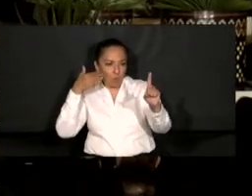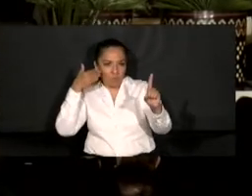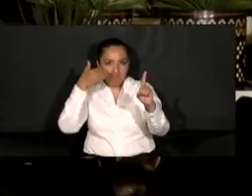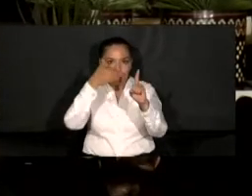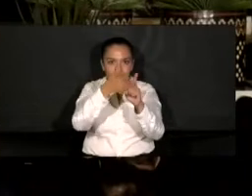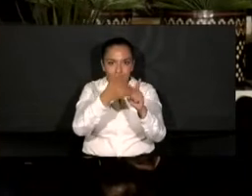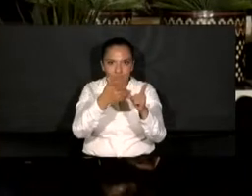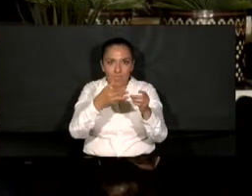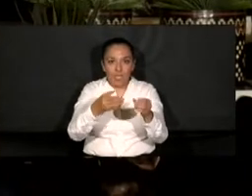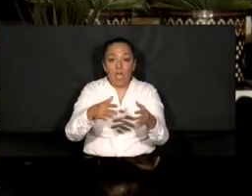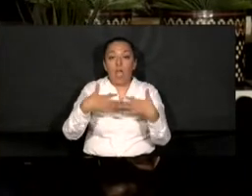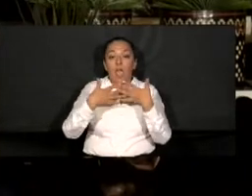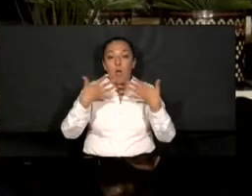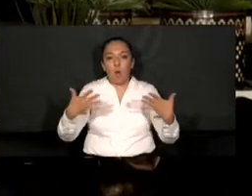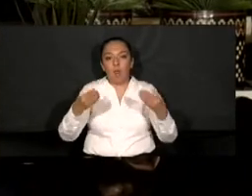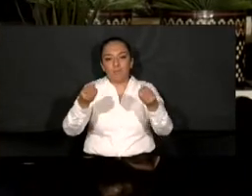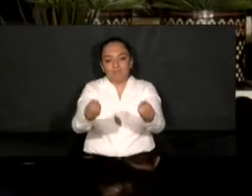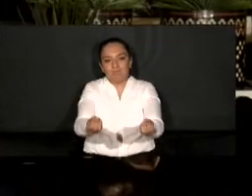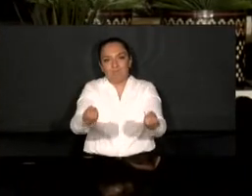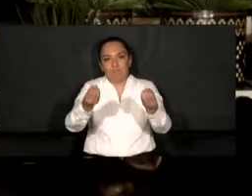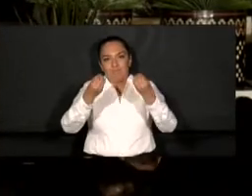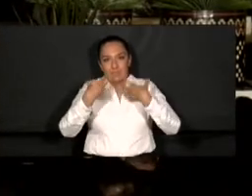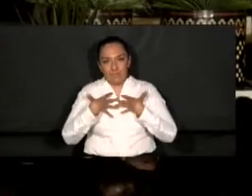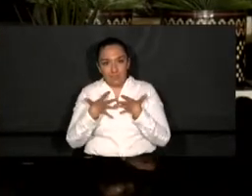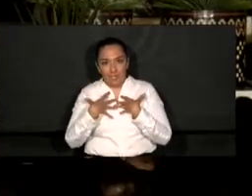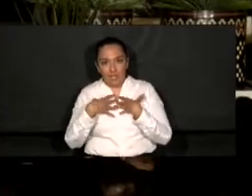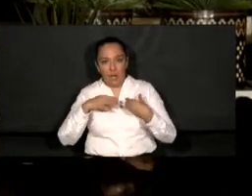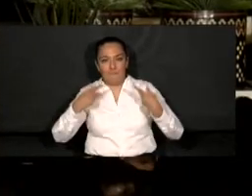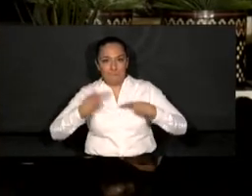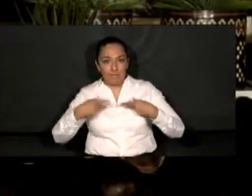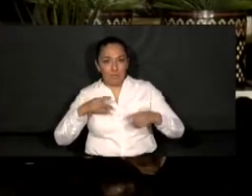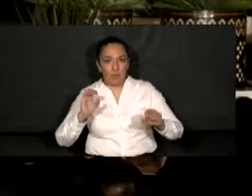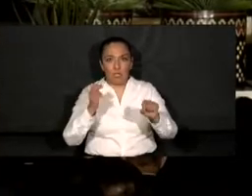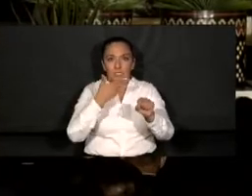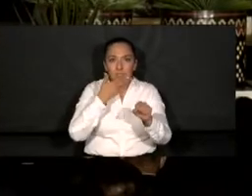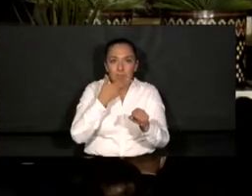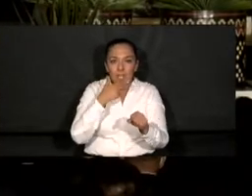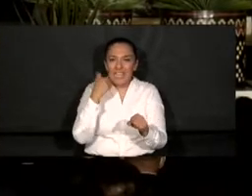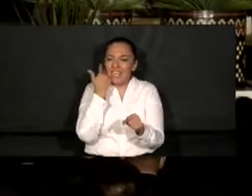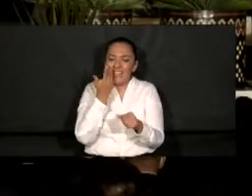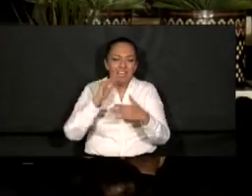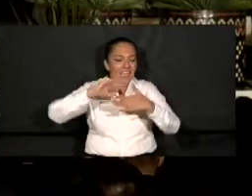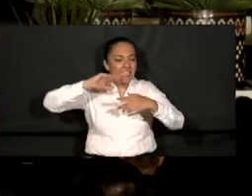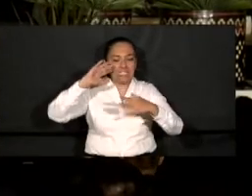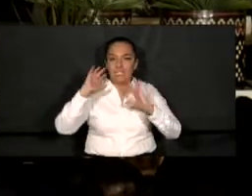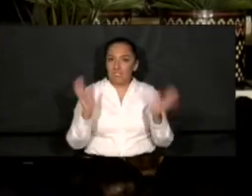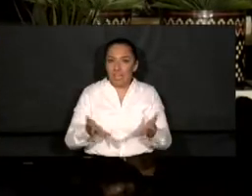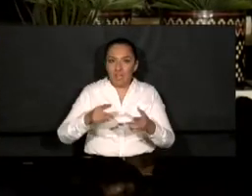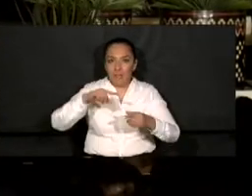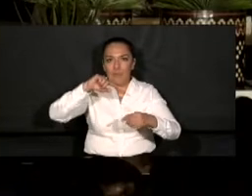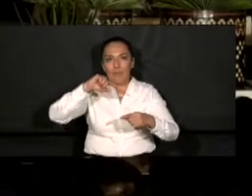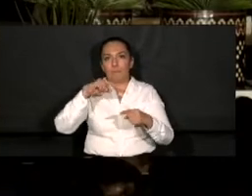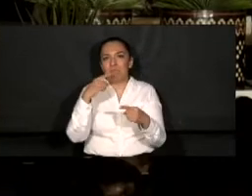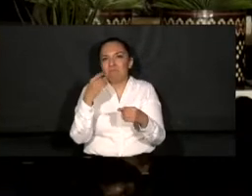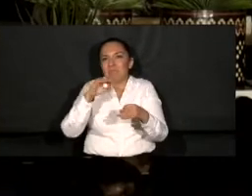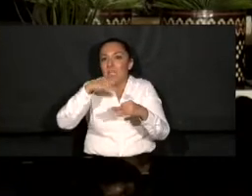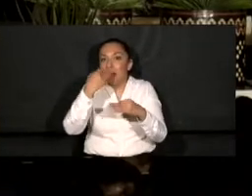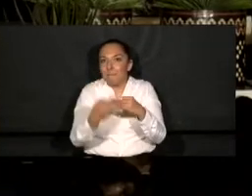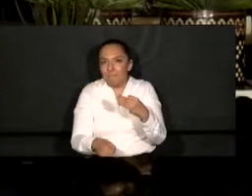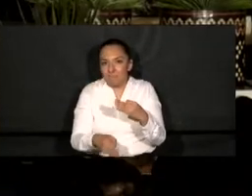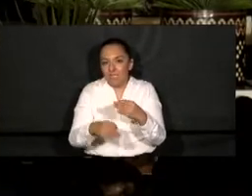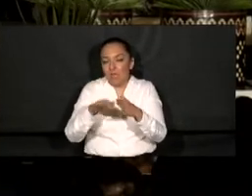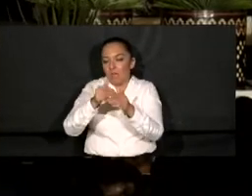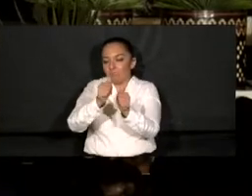de chihuahuenses que desean salir de un letargo de inactividad y de estancamiento.